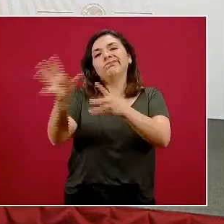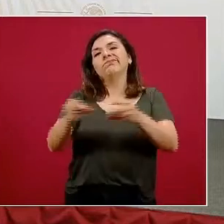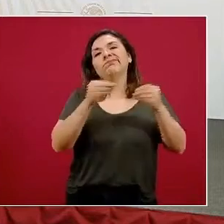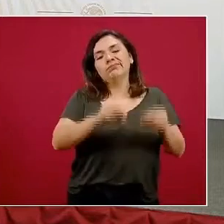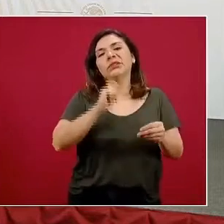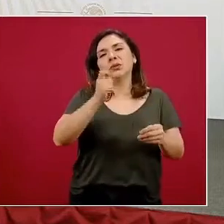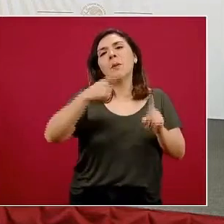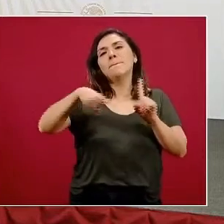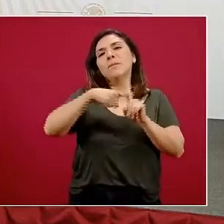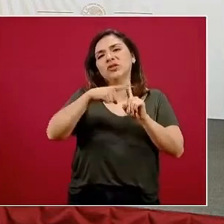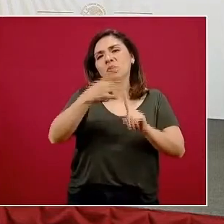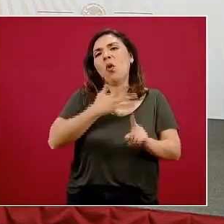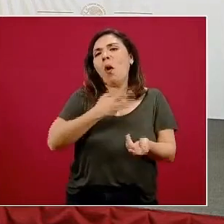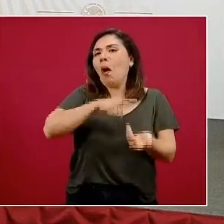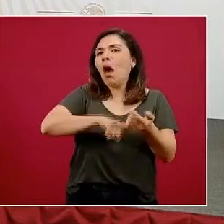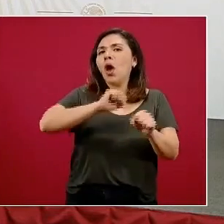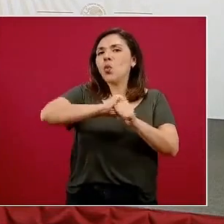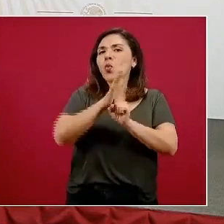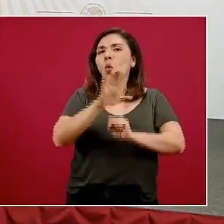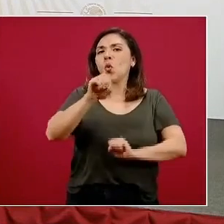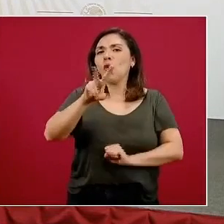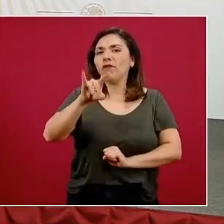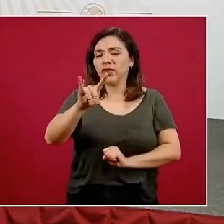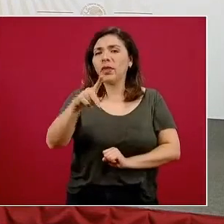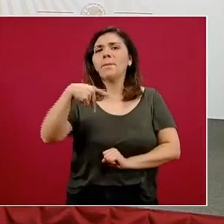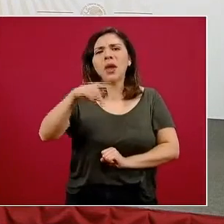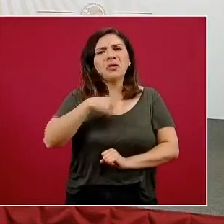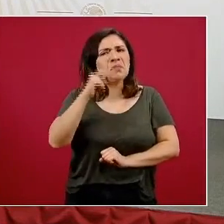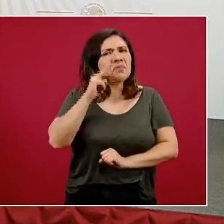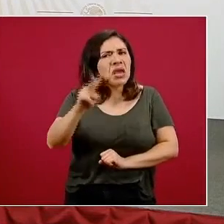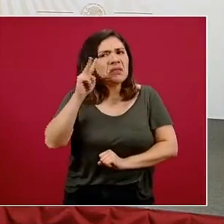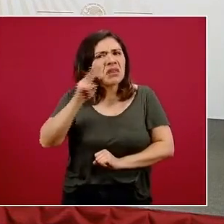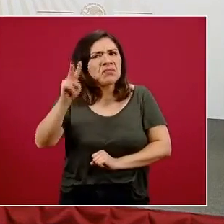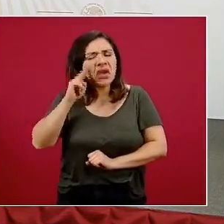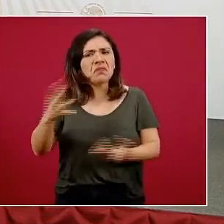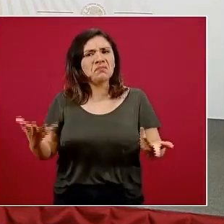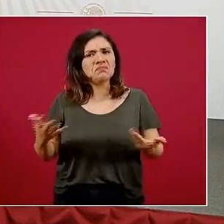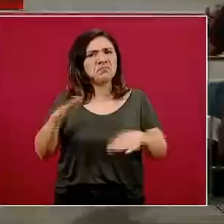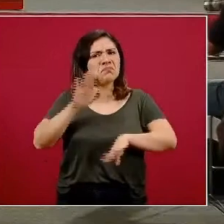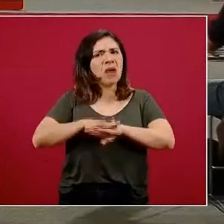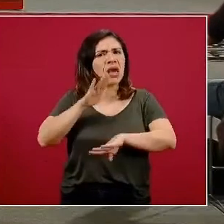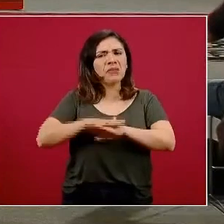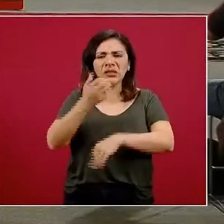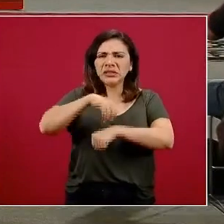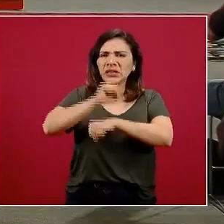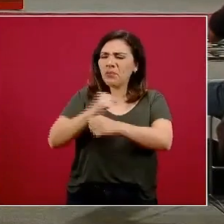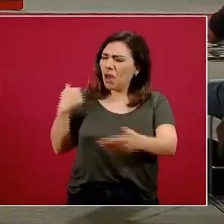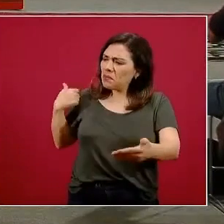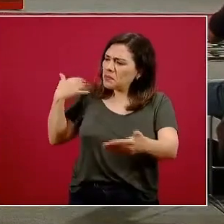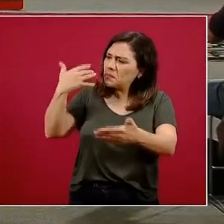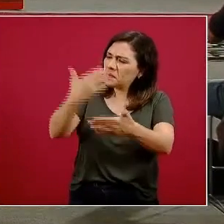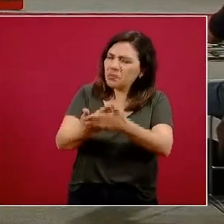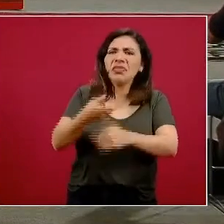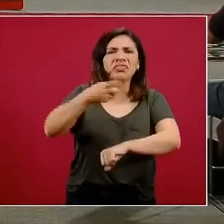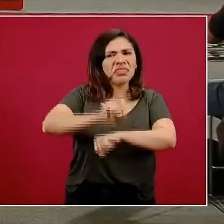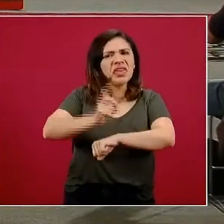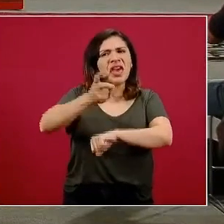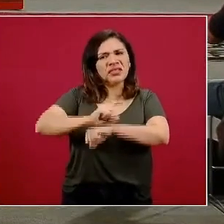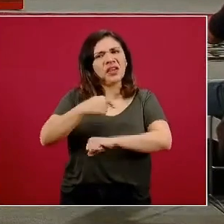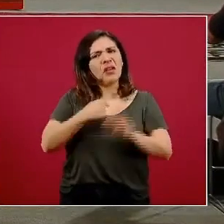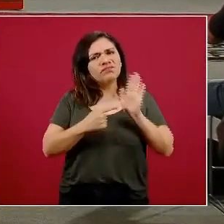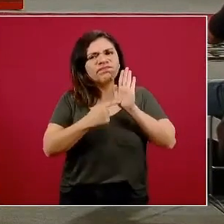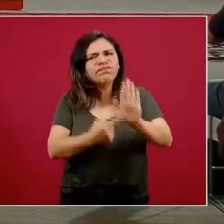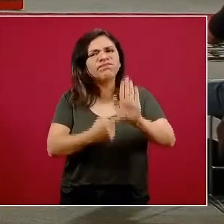caso confirmado de COVID. Pero hemos estado observando a lo largo de todas las semanas, lo presentamos todos los días,